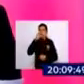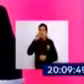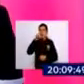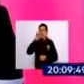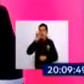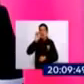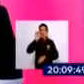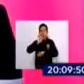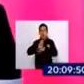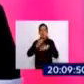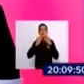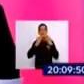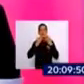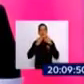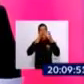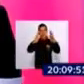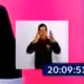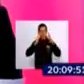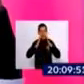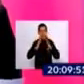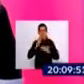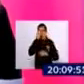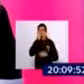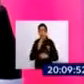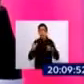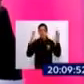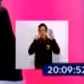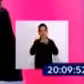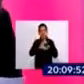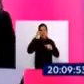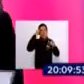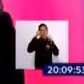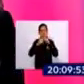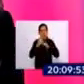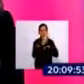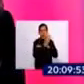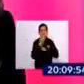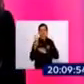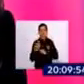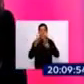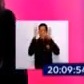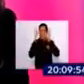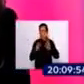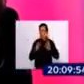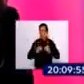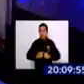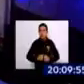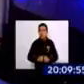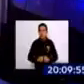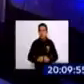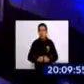Nacional Electoral agradece su atención. Muy buenas noches y recuerde informarse a través de cuentas oficiales.